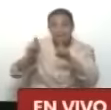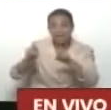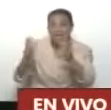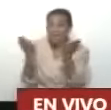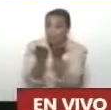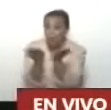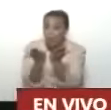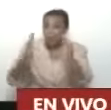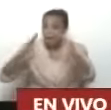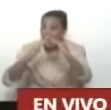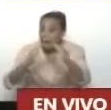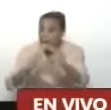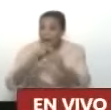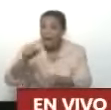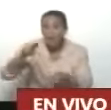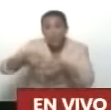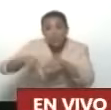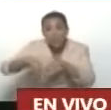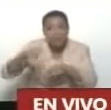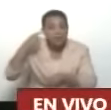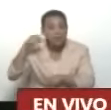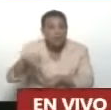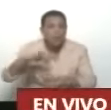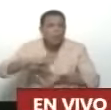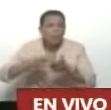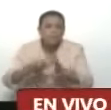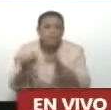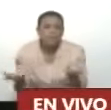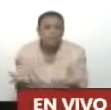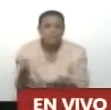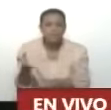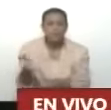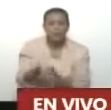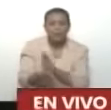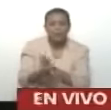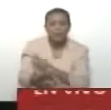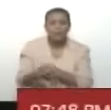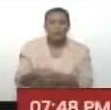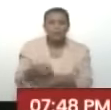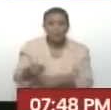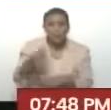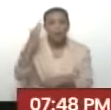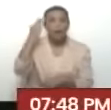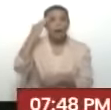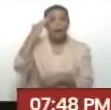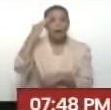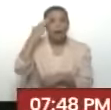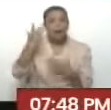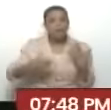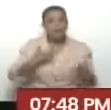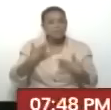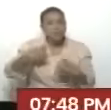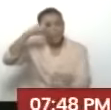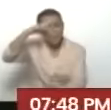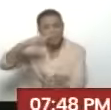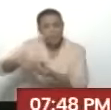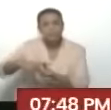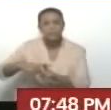la escuela, a los niños y niñas para que tengan una actividad